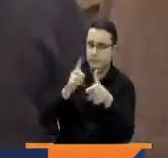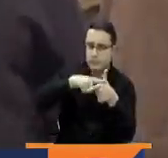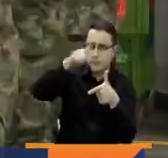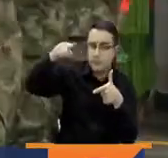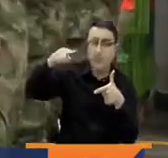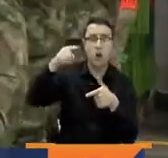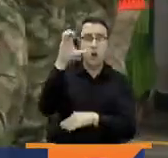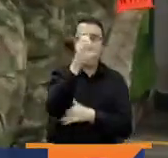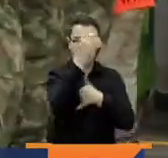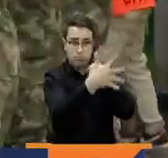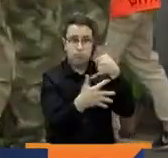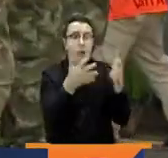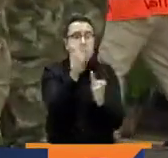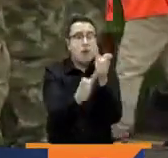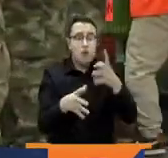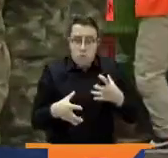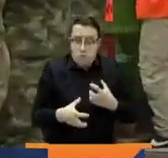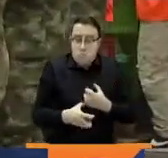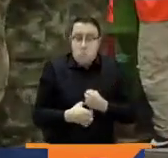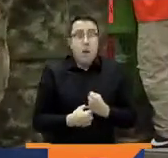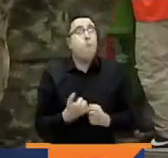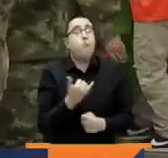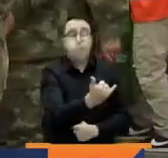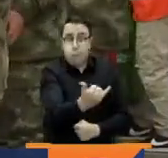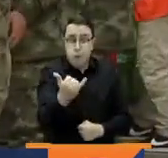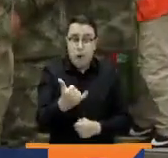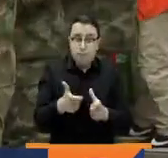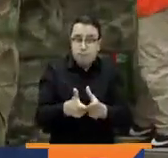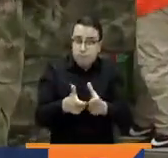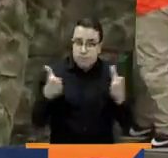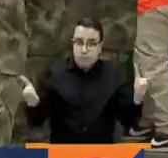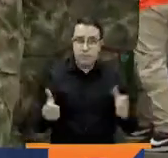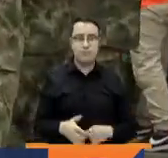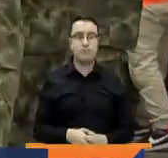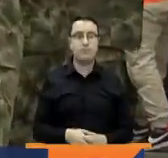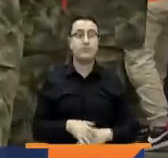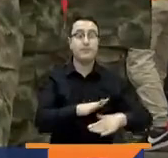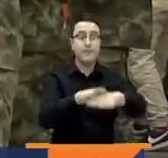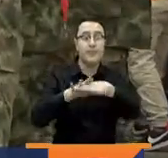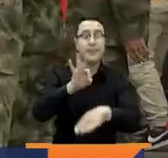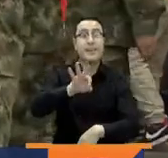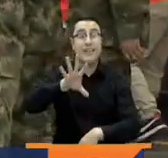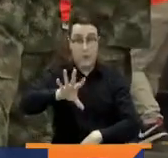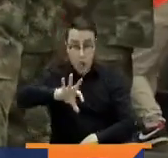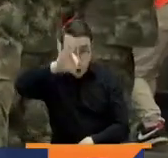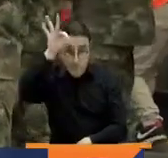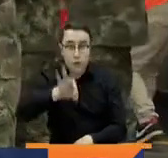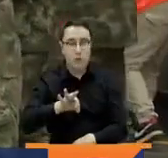el país. Se calcula que el 30% de la gente de nuestro país ha pasado a